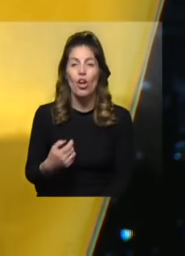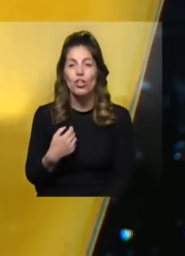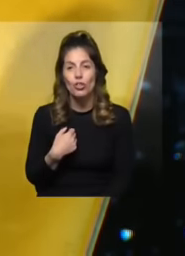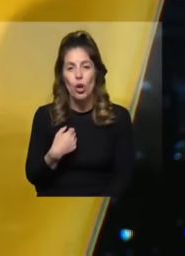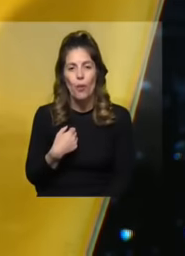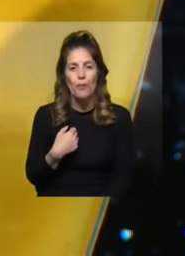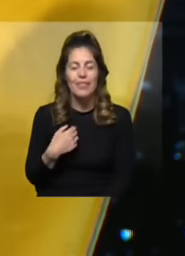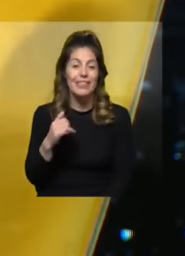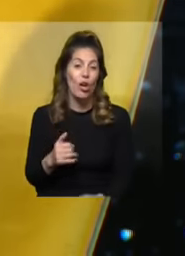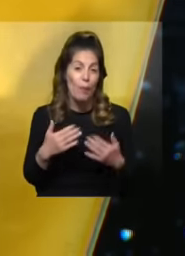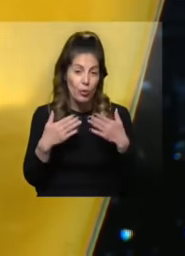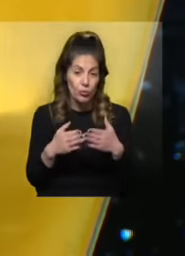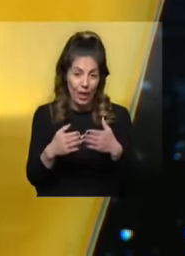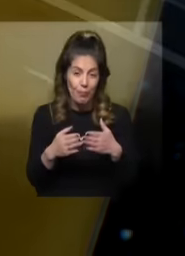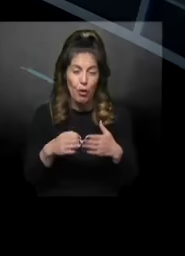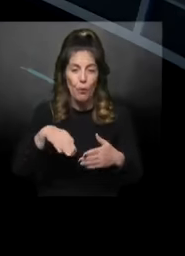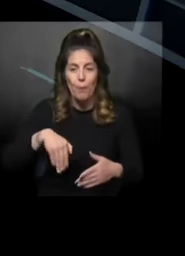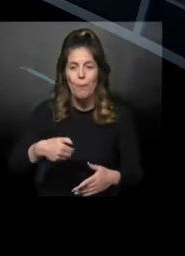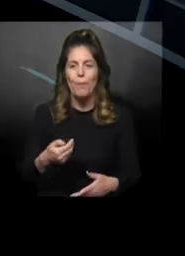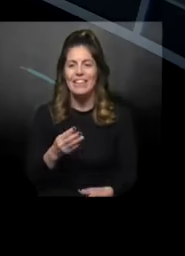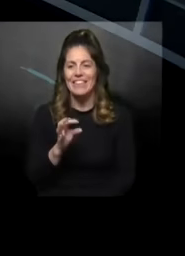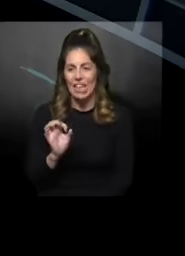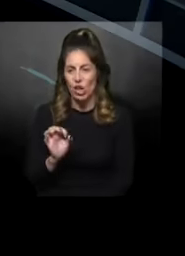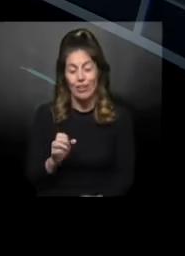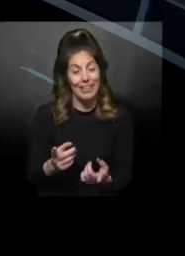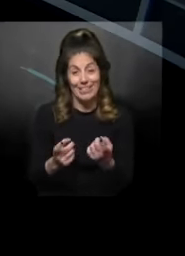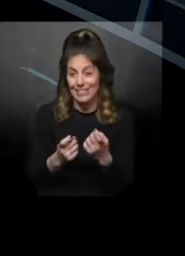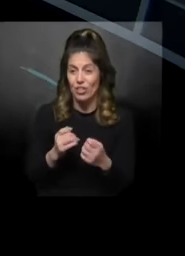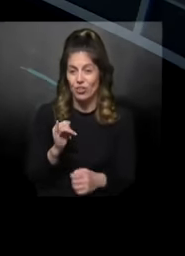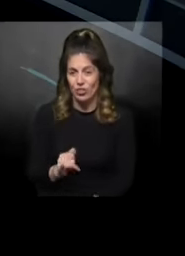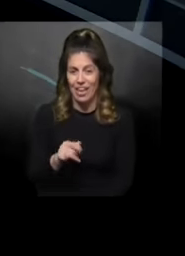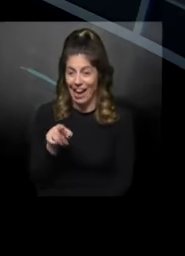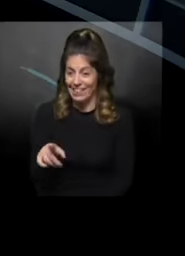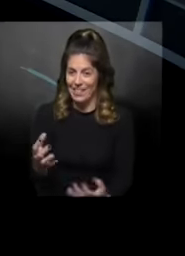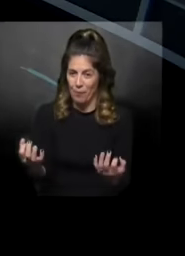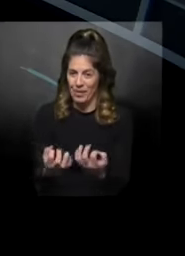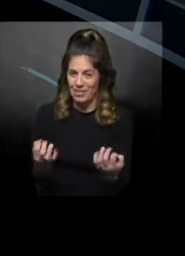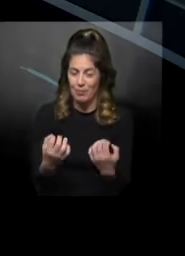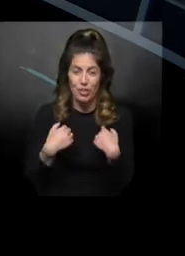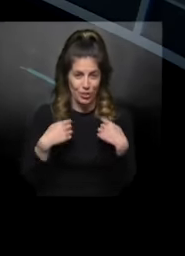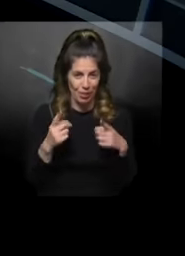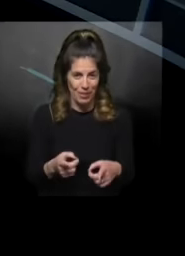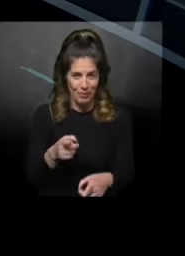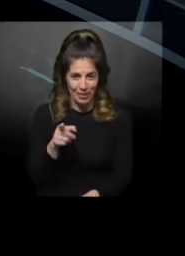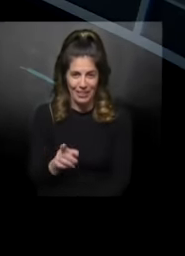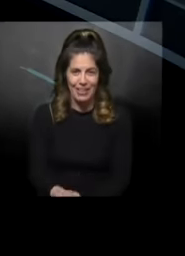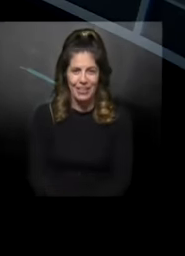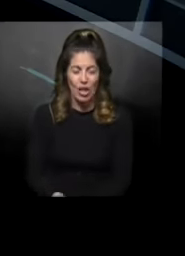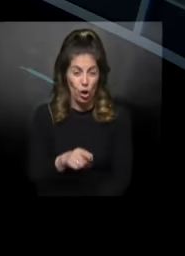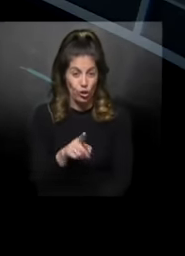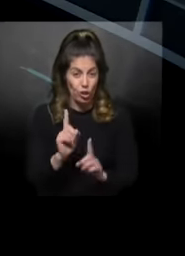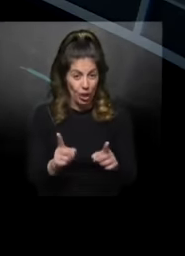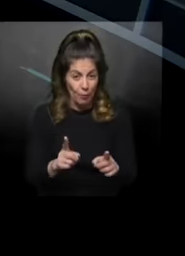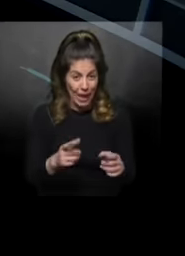les tengo que preguntar por Mateo, me resulta ineludible. A ella especialmente, yo también, pero... Pero contigo también